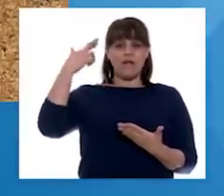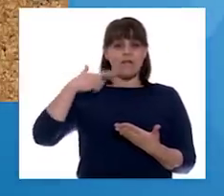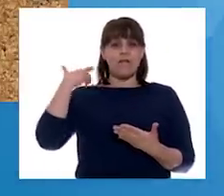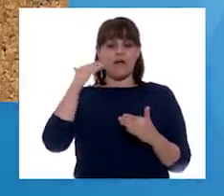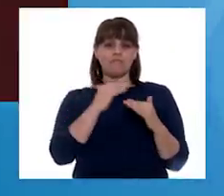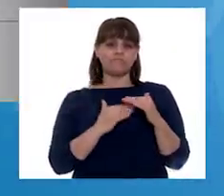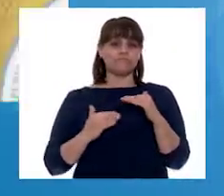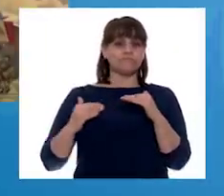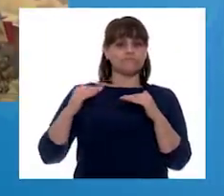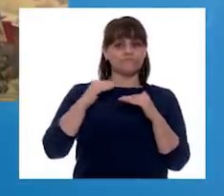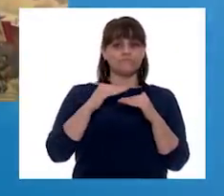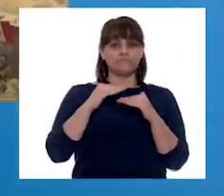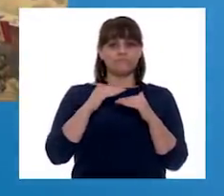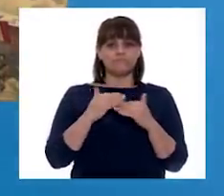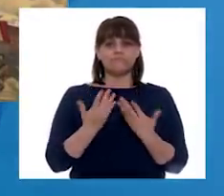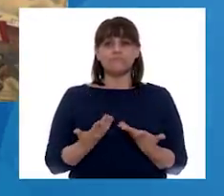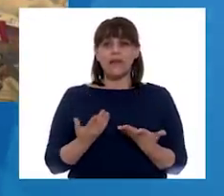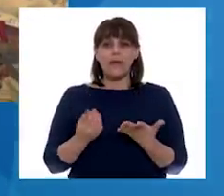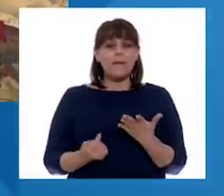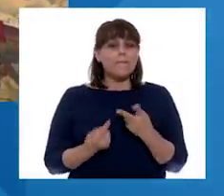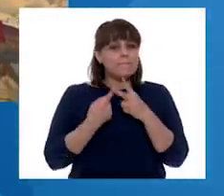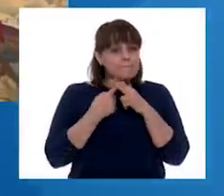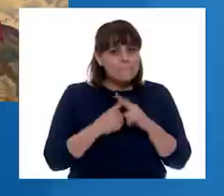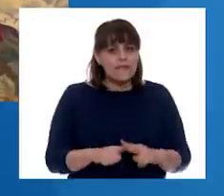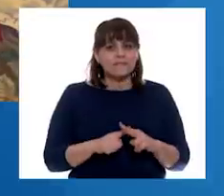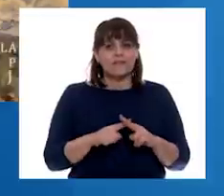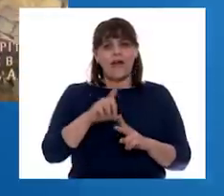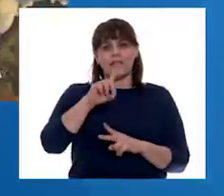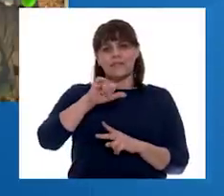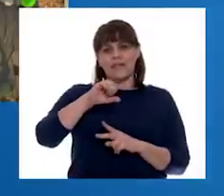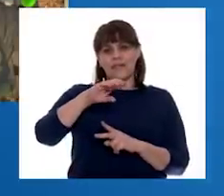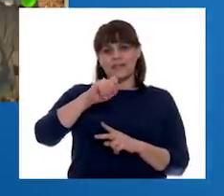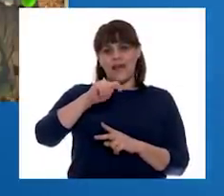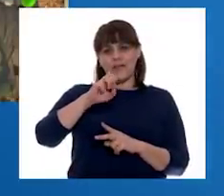inaugurando así una dictadura.